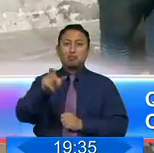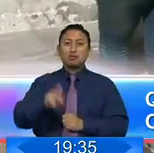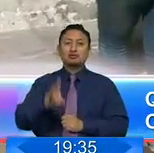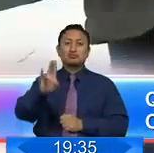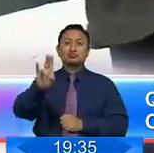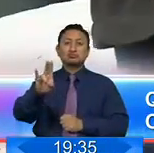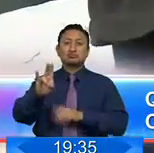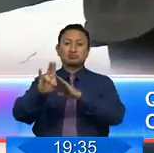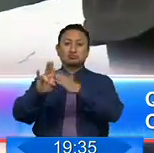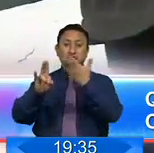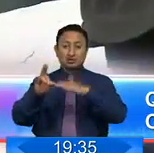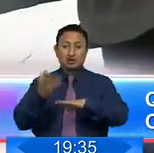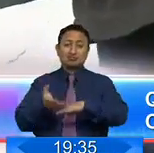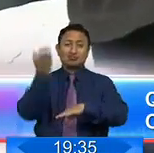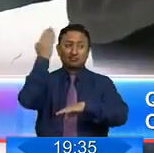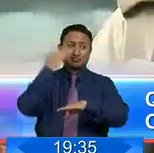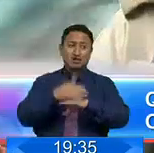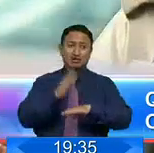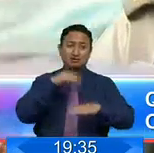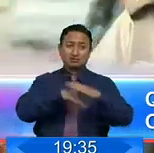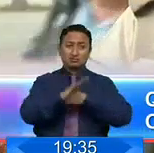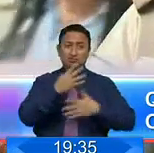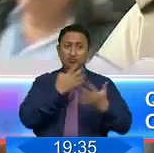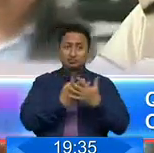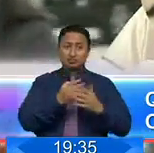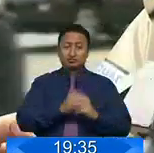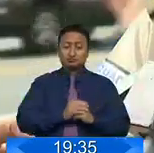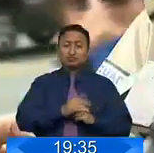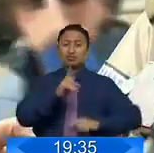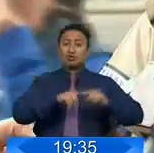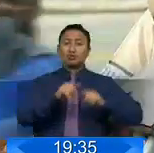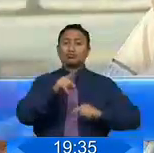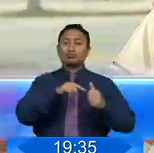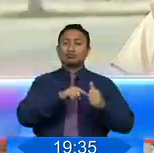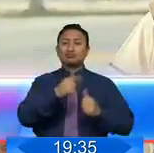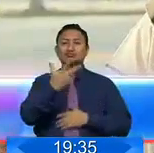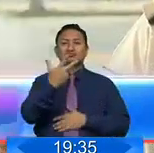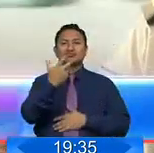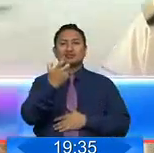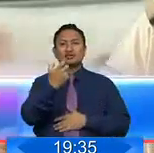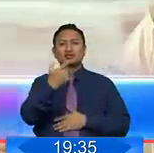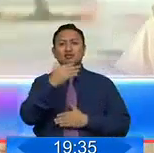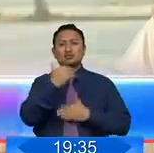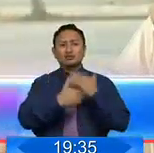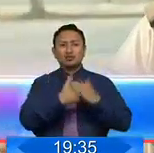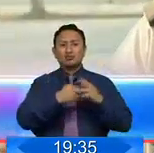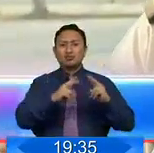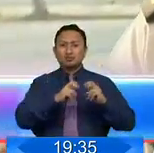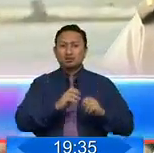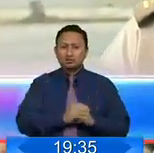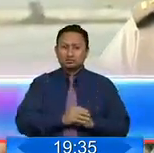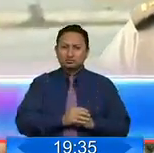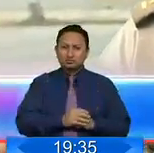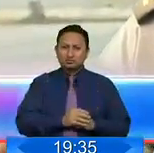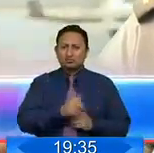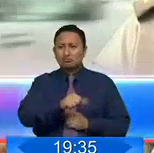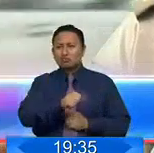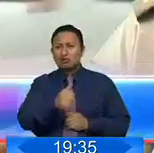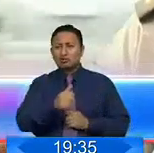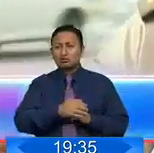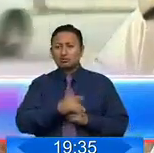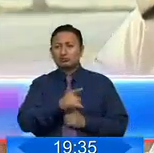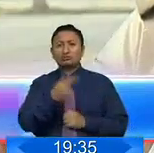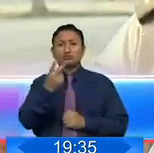con un historial de antecedentes. Algunos tienen hasta 13 procesos de investigación, otros tienen